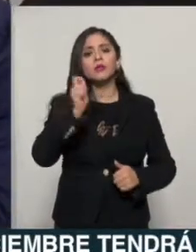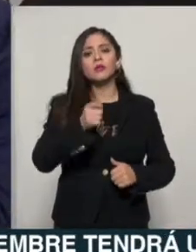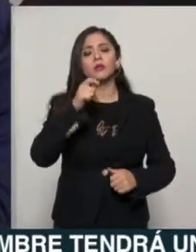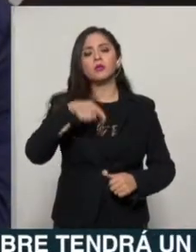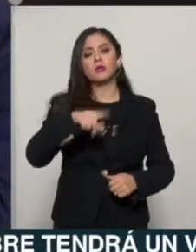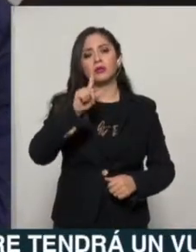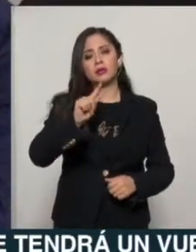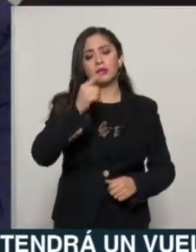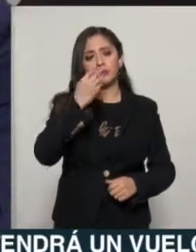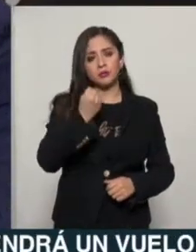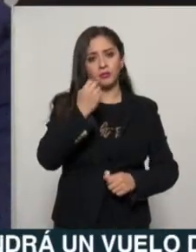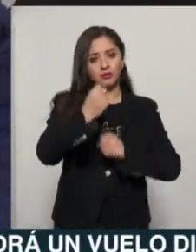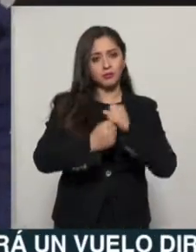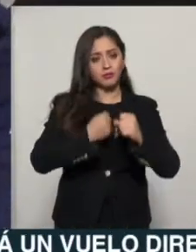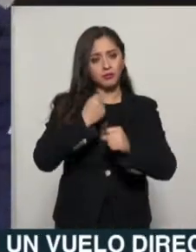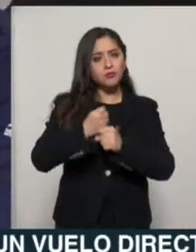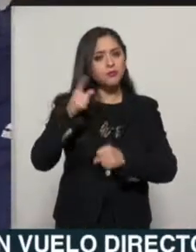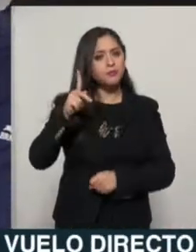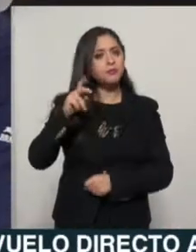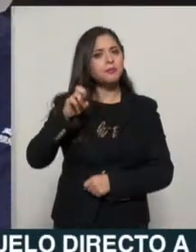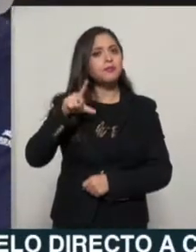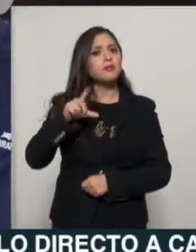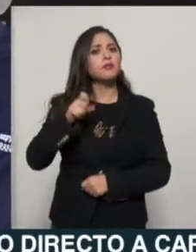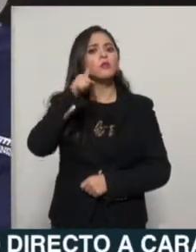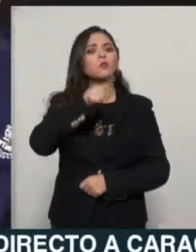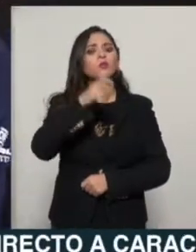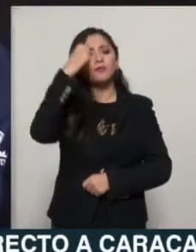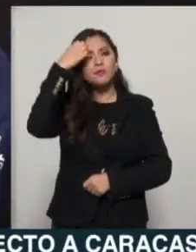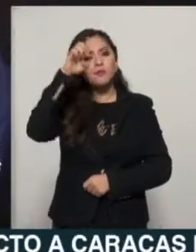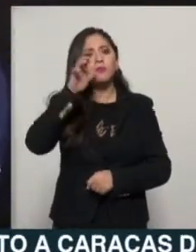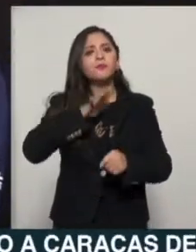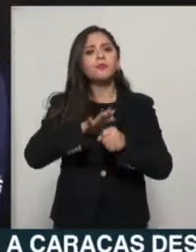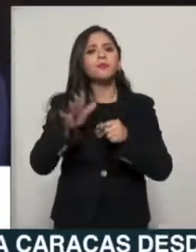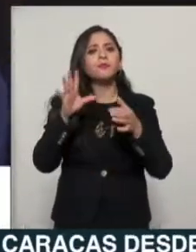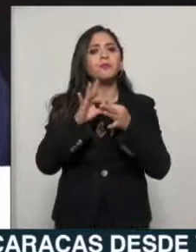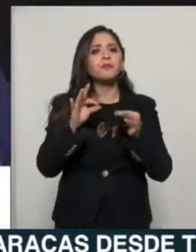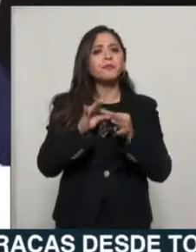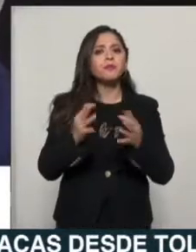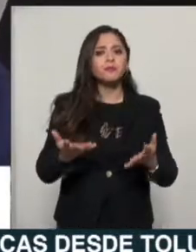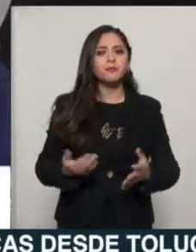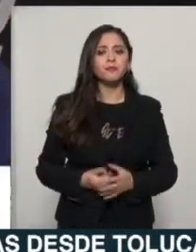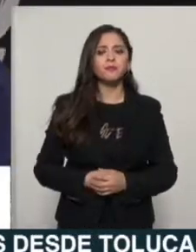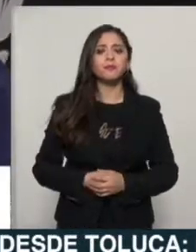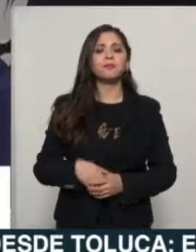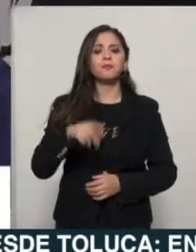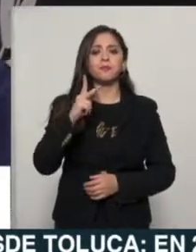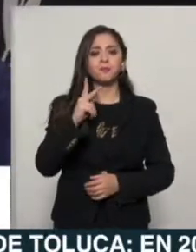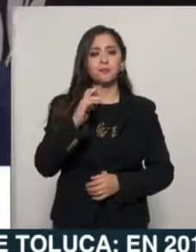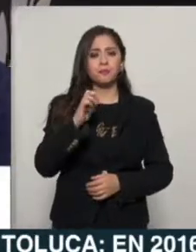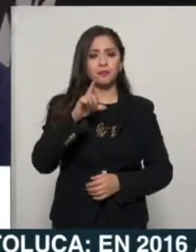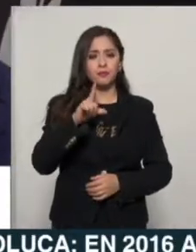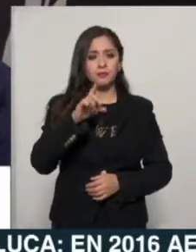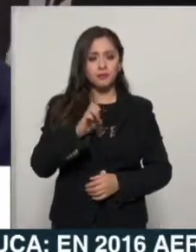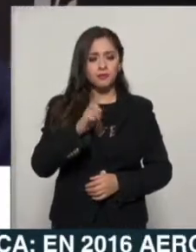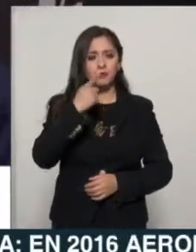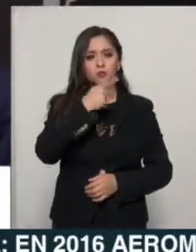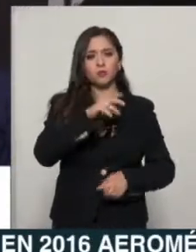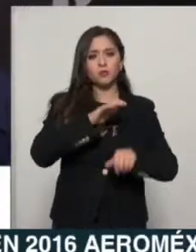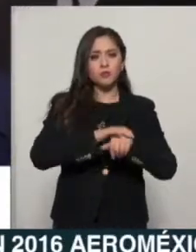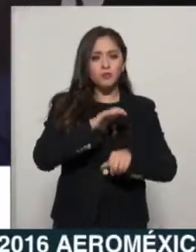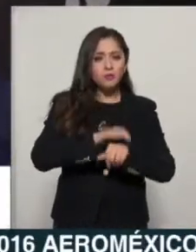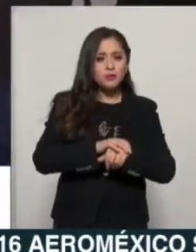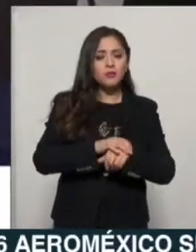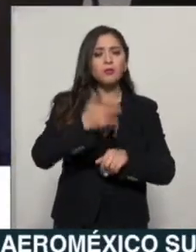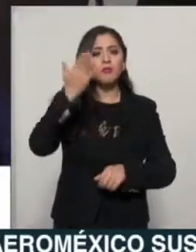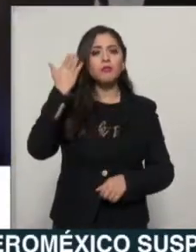años Pelé. ¿Qué anécdota tienes tú con Pelé que nos puedas compartir? Não, Pelé, sou amigo de Pelé desde quando pensei em